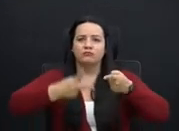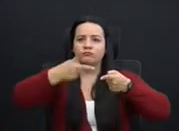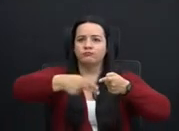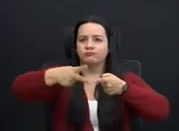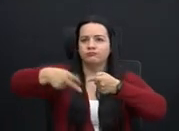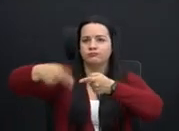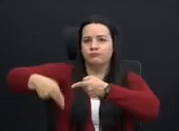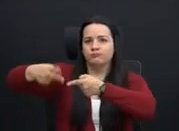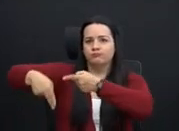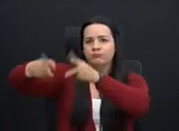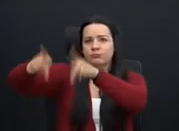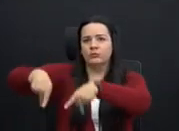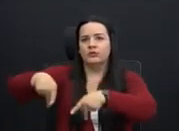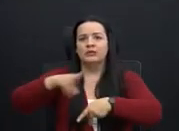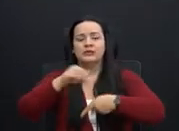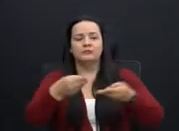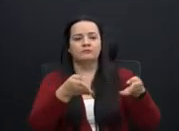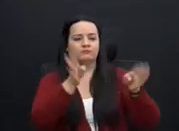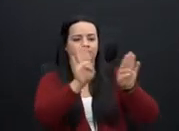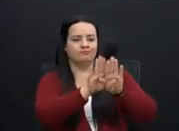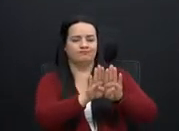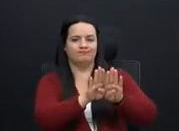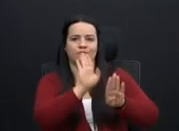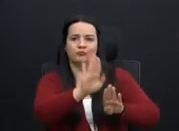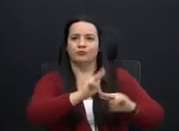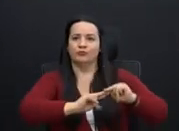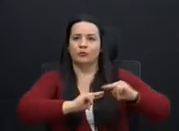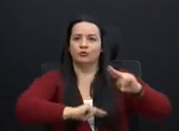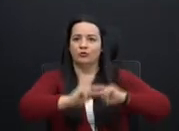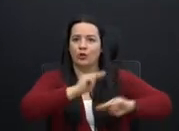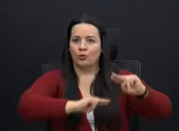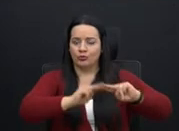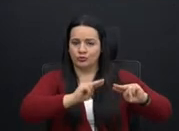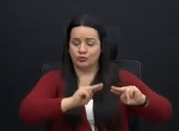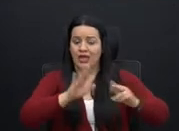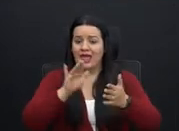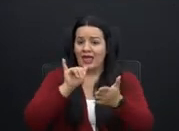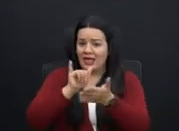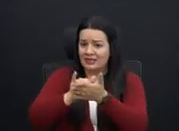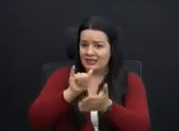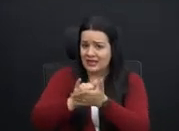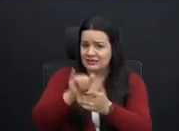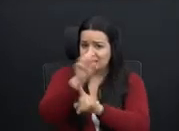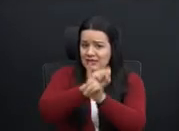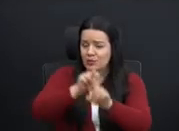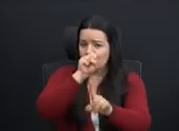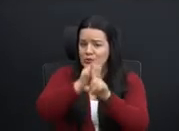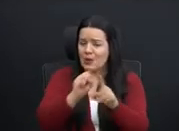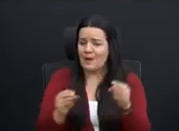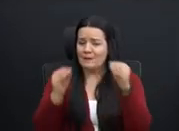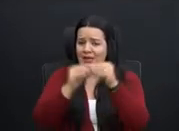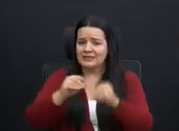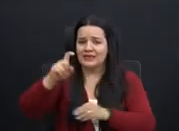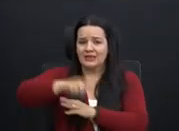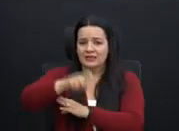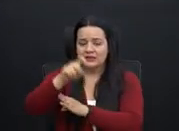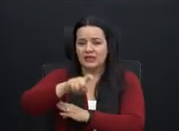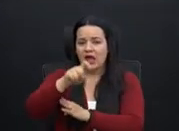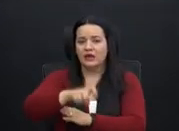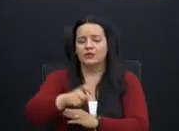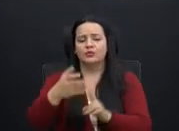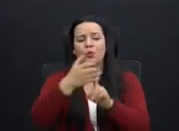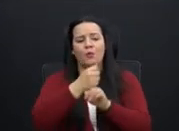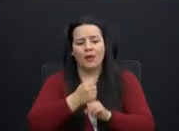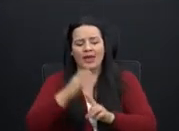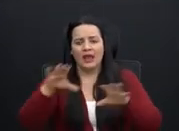y cierran sus puertas de manera definitiva. Ante este escenario es más que necesario tomar